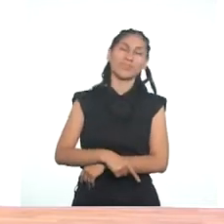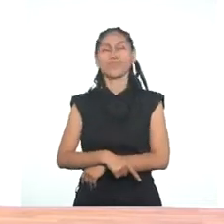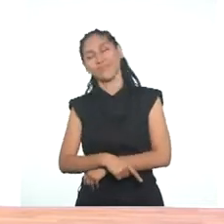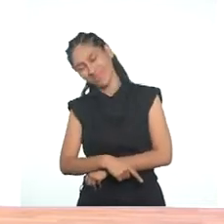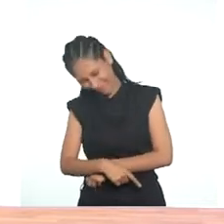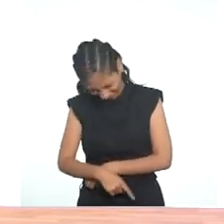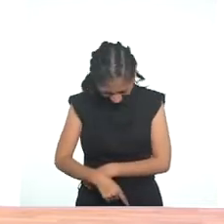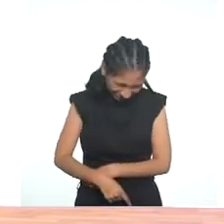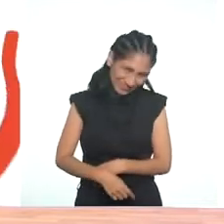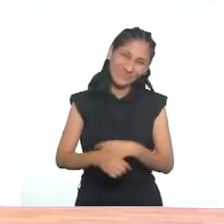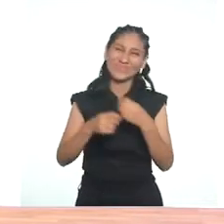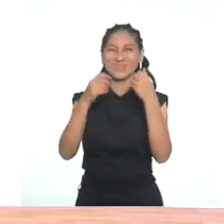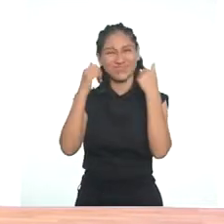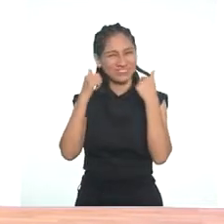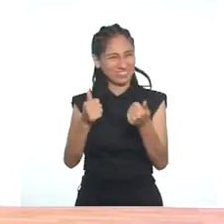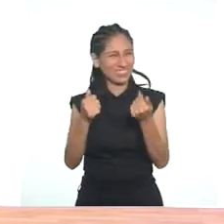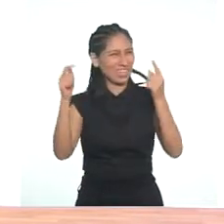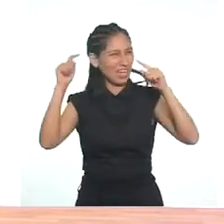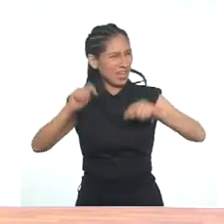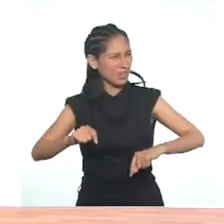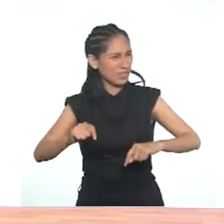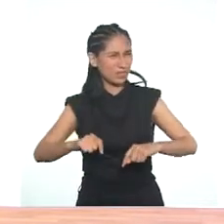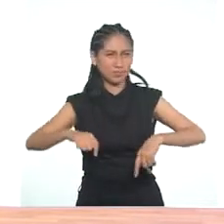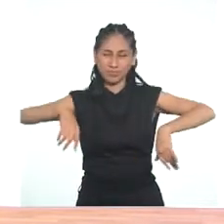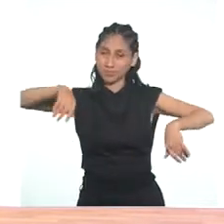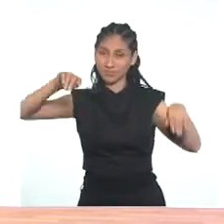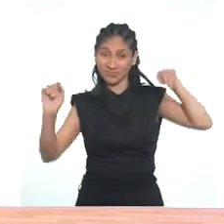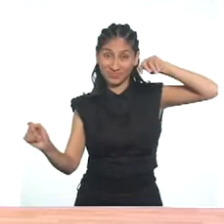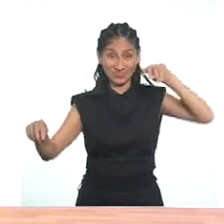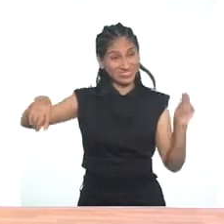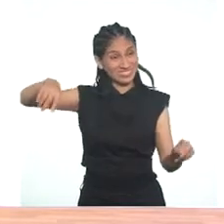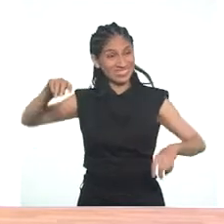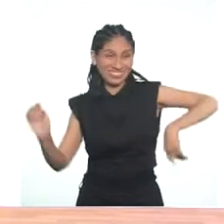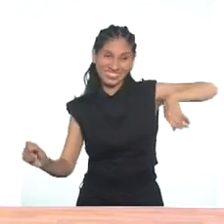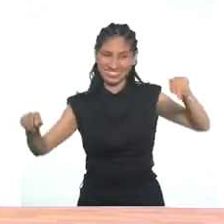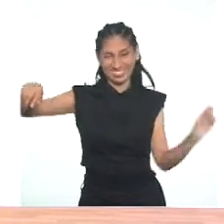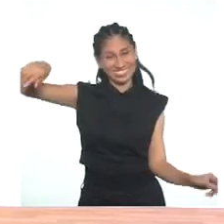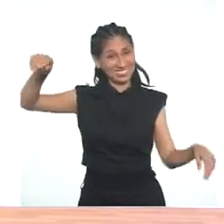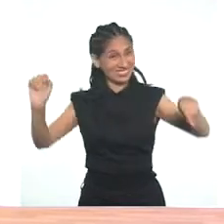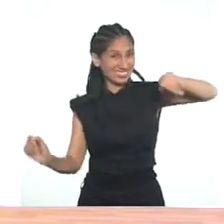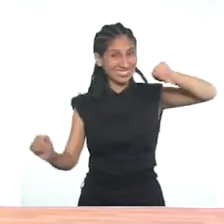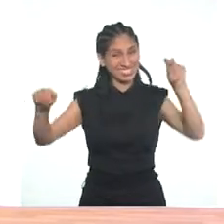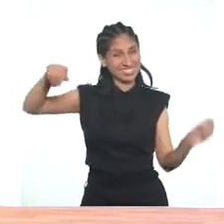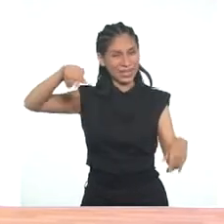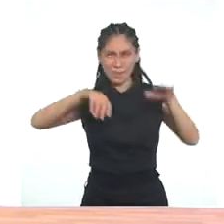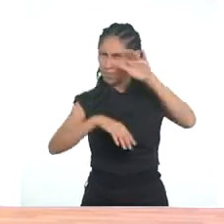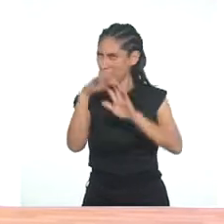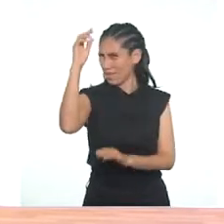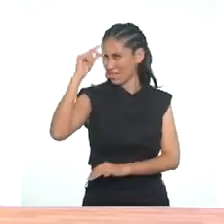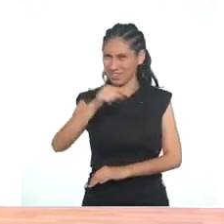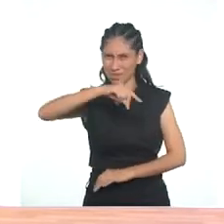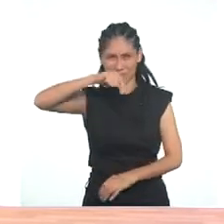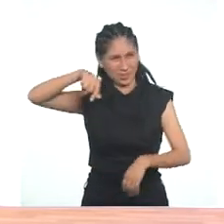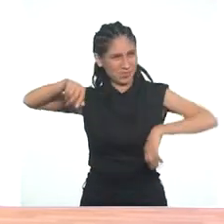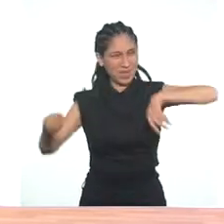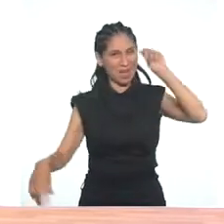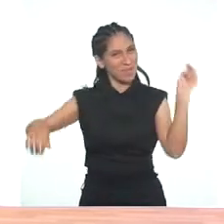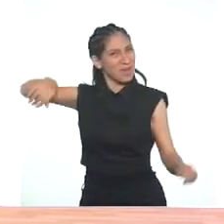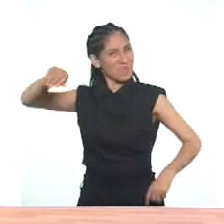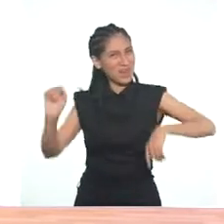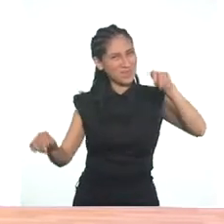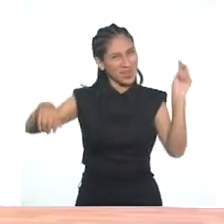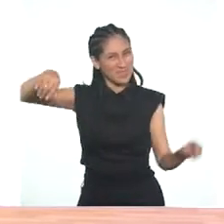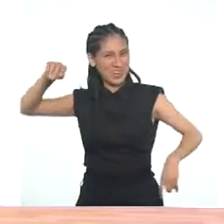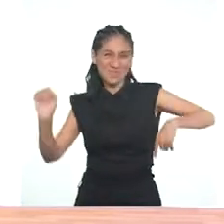lado. Eso es. Ahora pasamos a hombros. 1, 1, 1, 1. Un poco más rápido. Pa, pa,